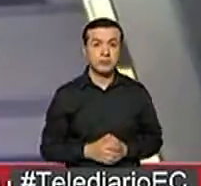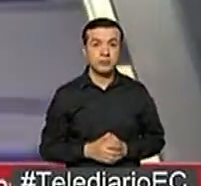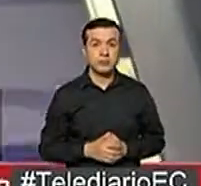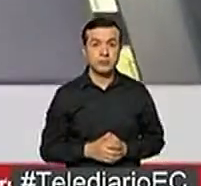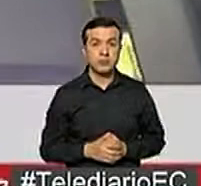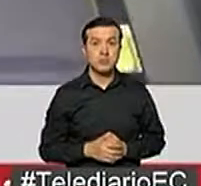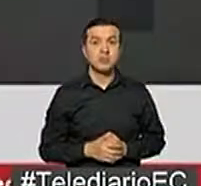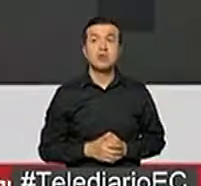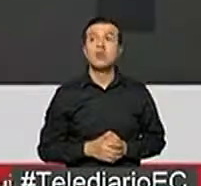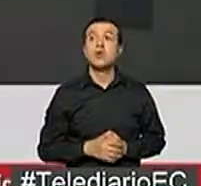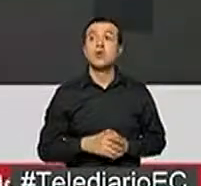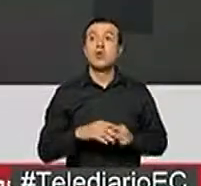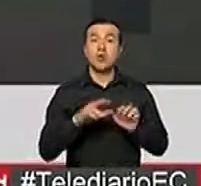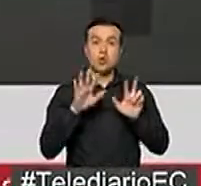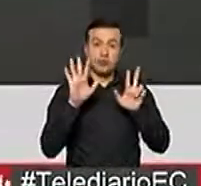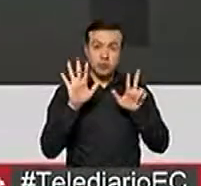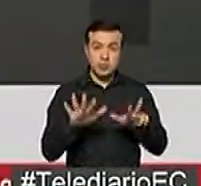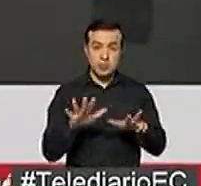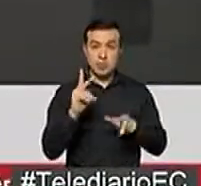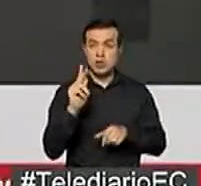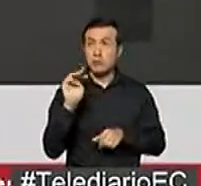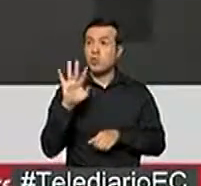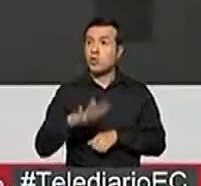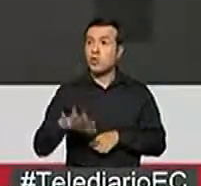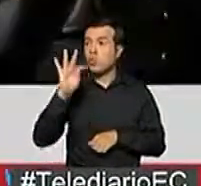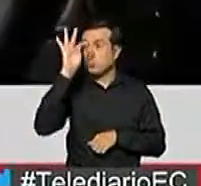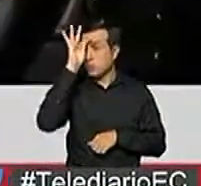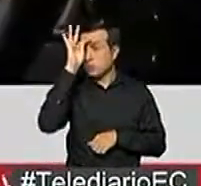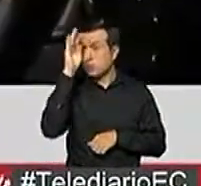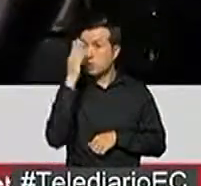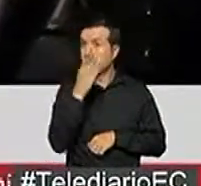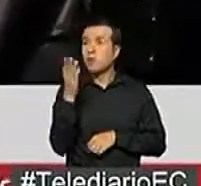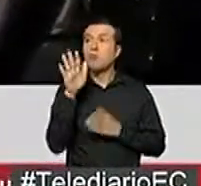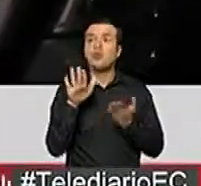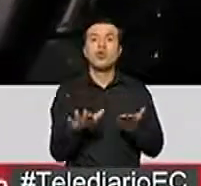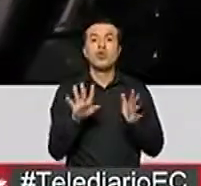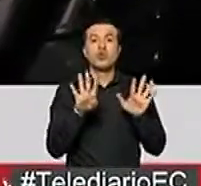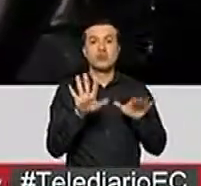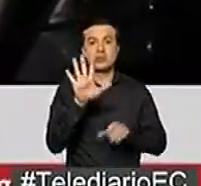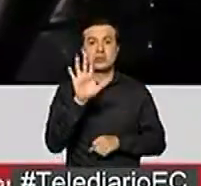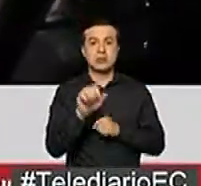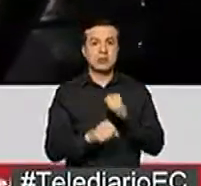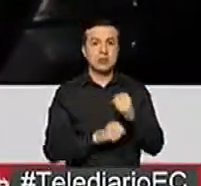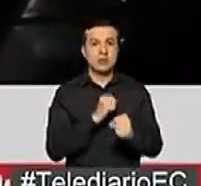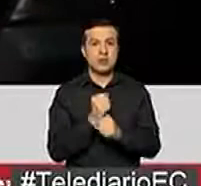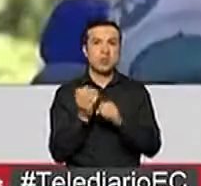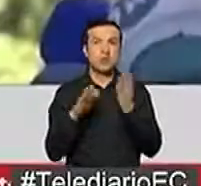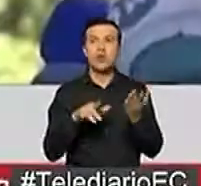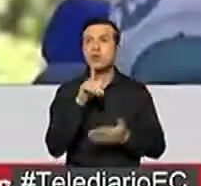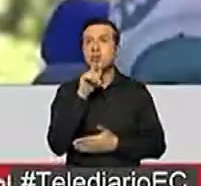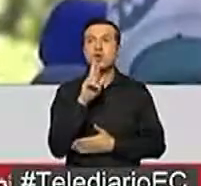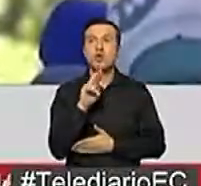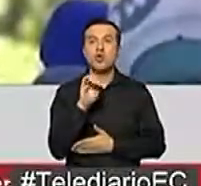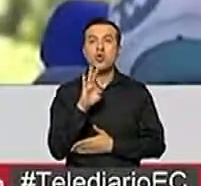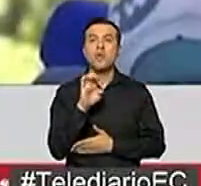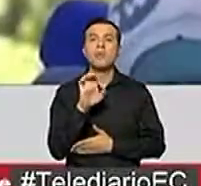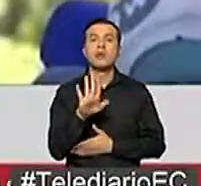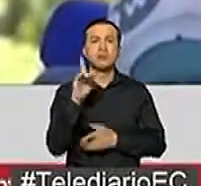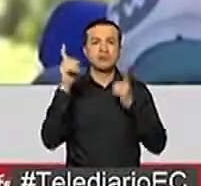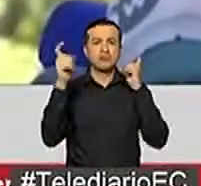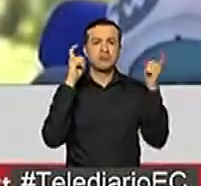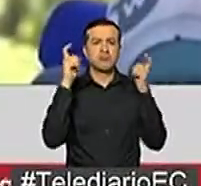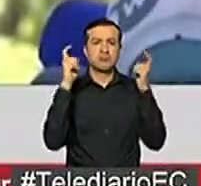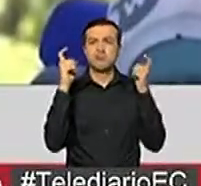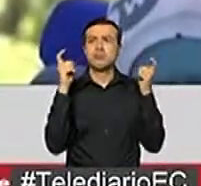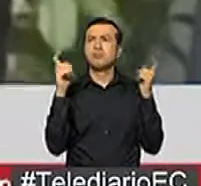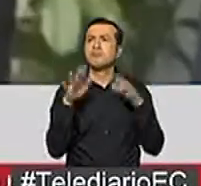Lejos de su país, a más de 8.000 kilómetros en este hospital de Singapur, dejó de existir a los 95 años de edad Robert Mugabe, quien gobernó Zimbabue